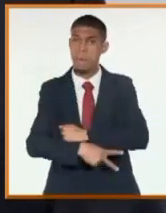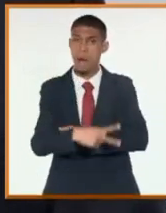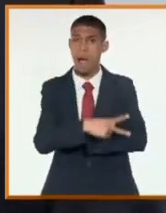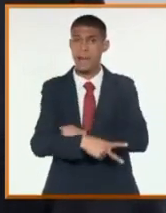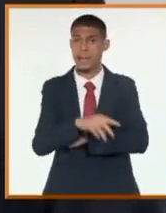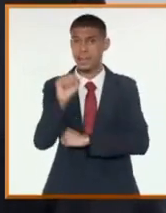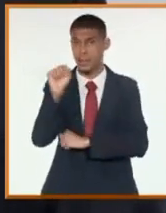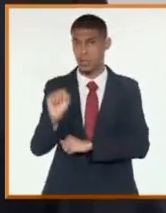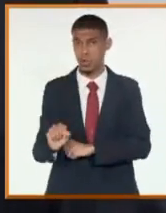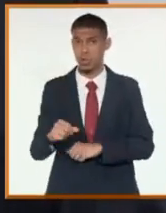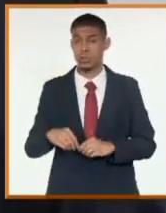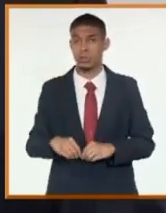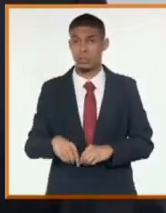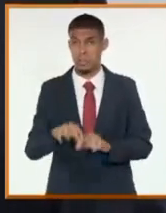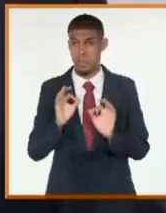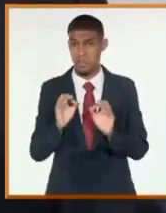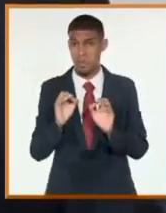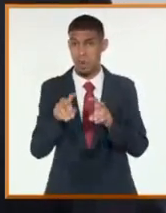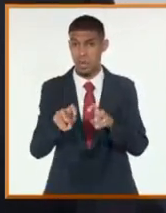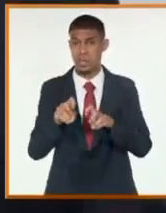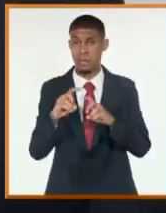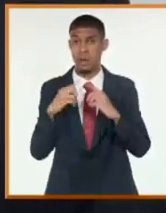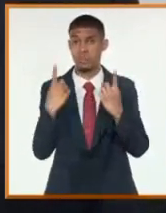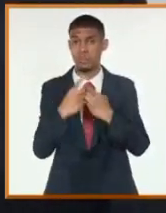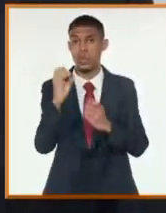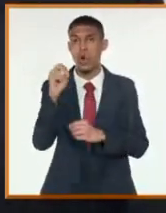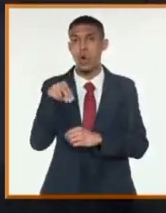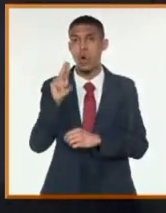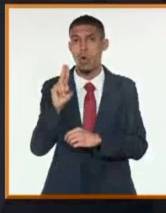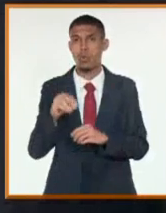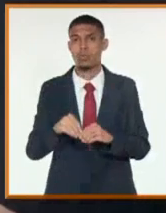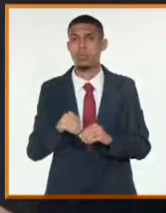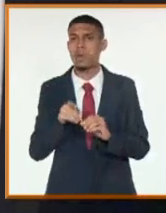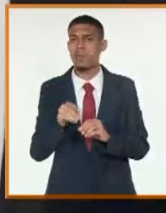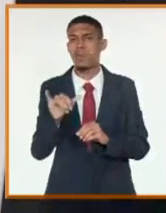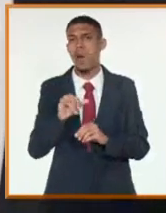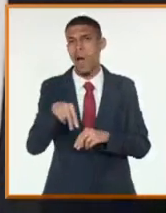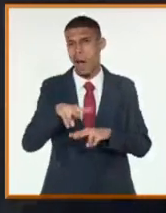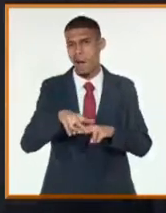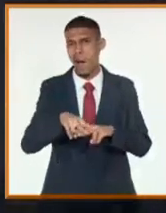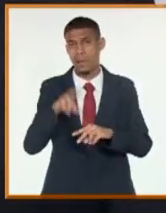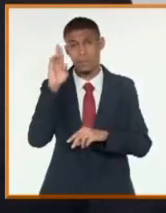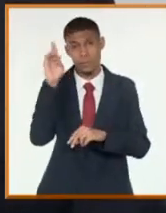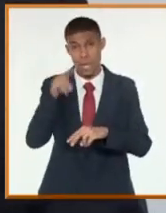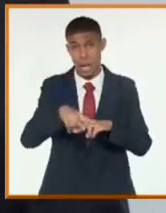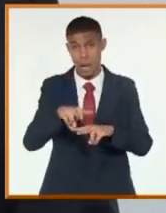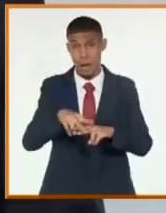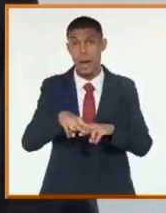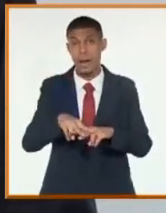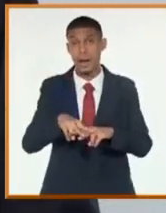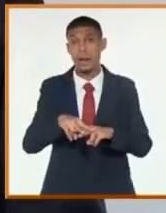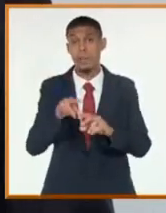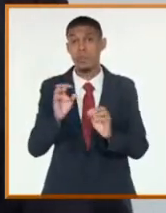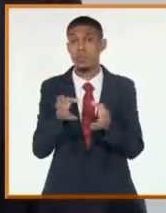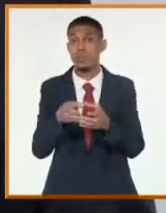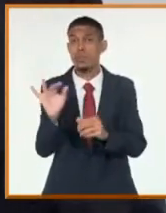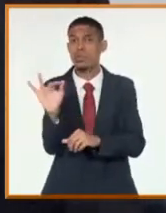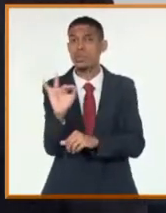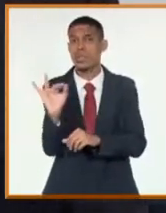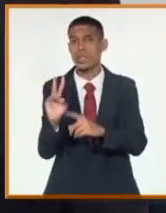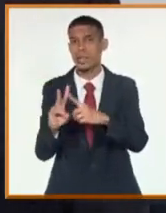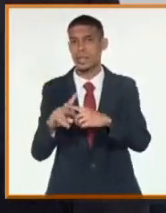en esta sesión de Asamblea de Naciones Unidas, que fue precisamente la celebración en La Habana de la cumbre de alto nivel del Grupo de los